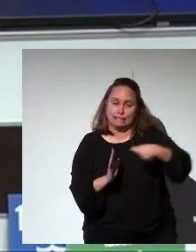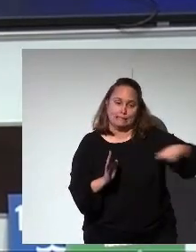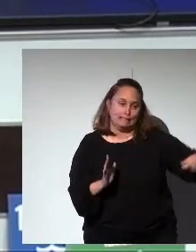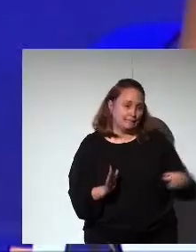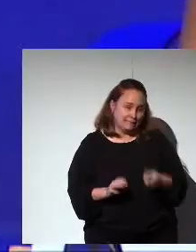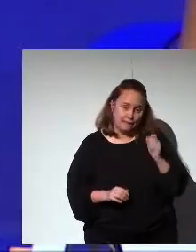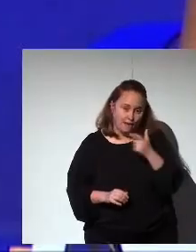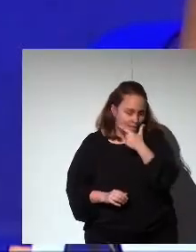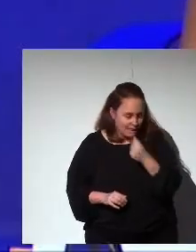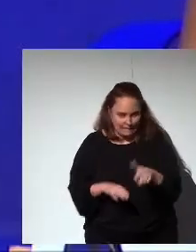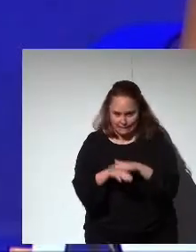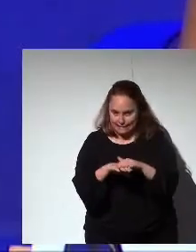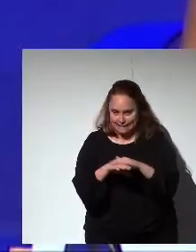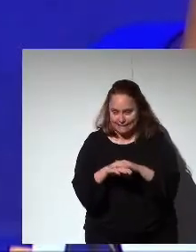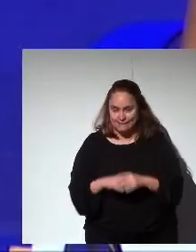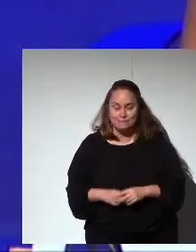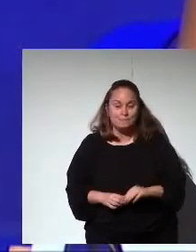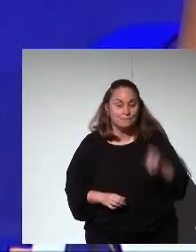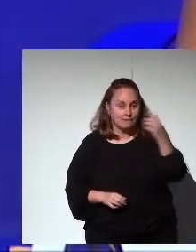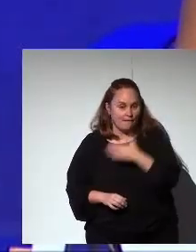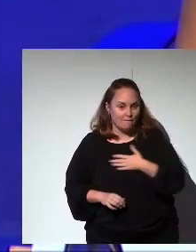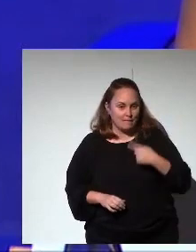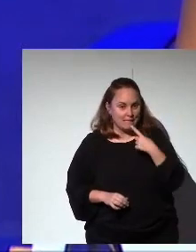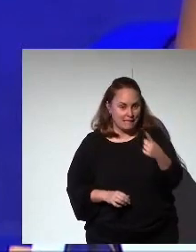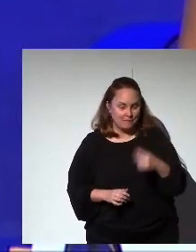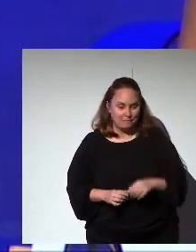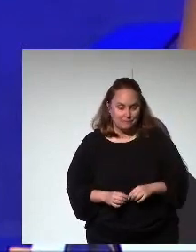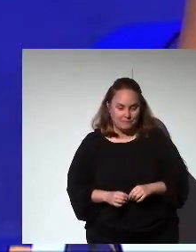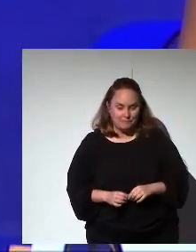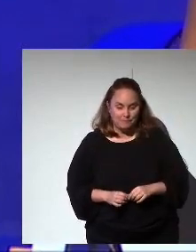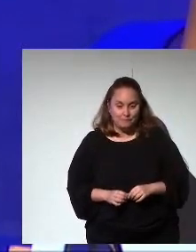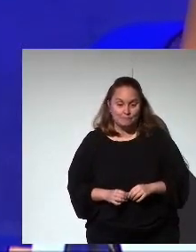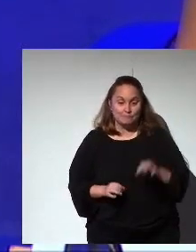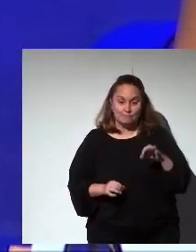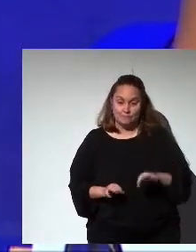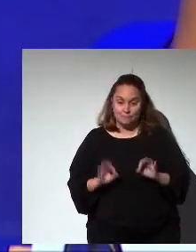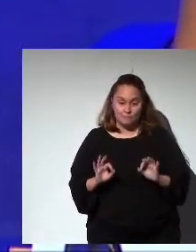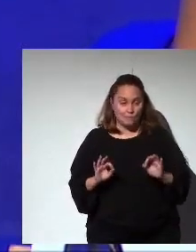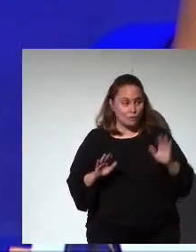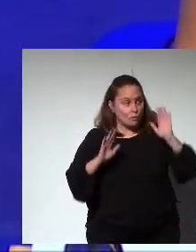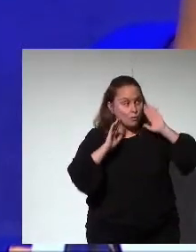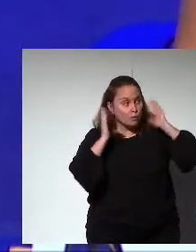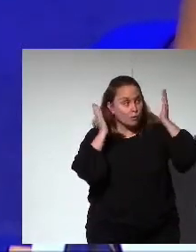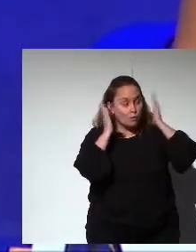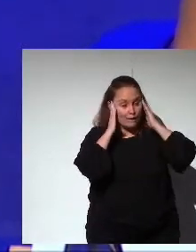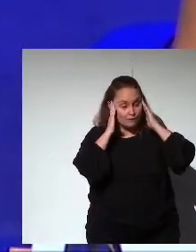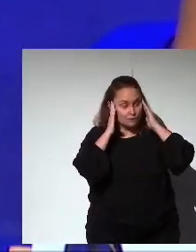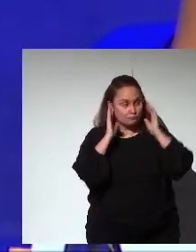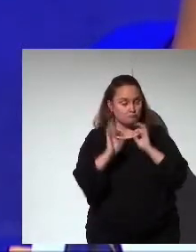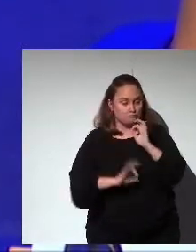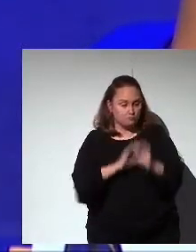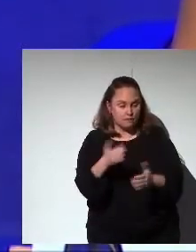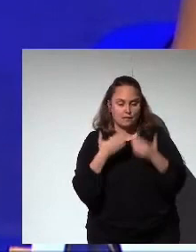perdonar. Lo primero quería decirles que este congreso que hemos celebrado gracias